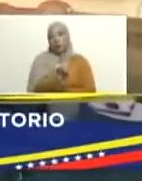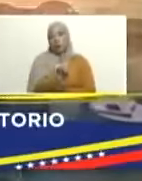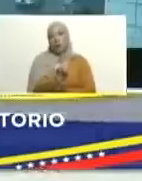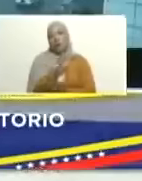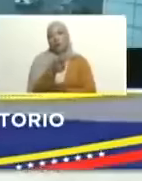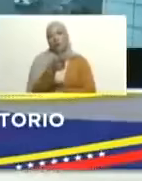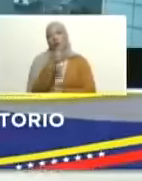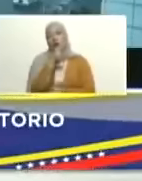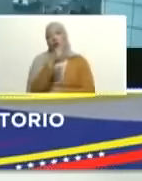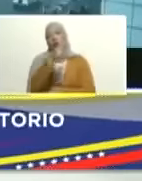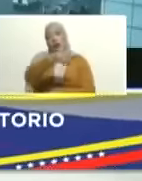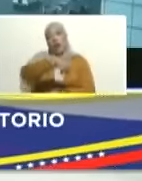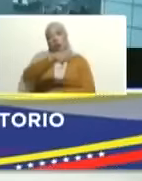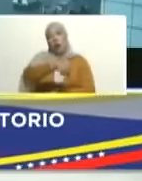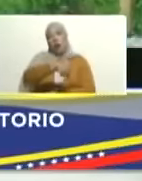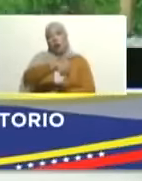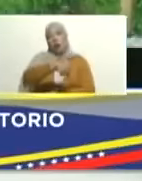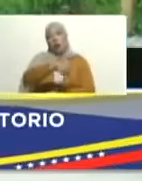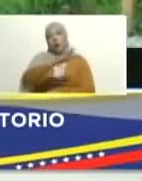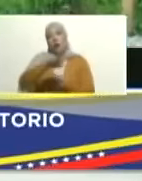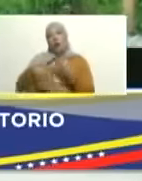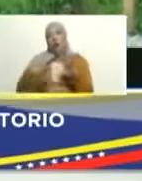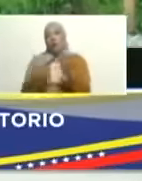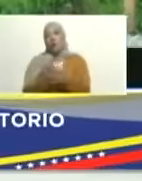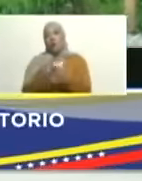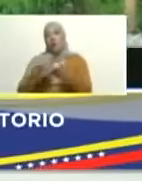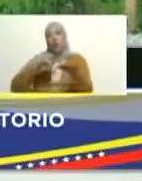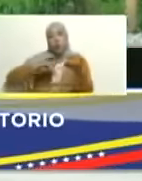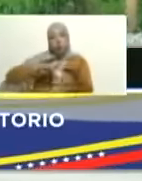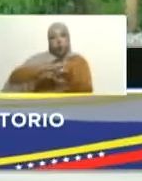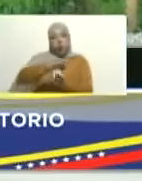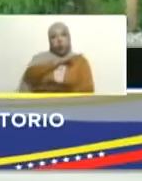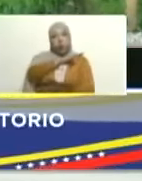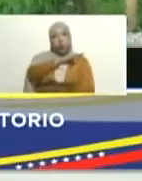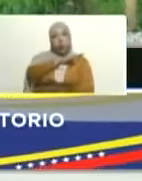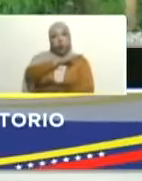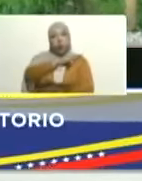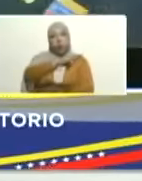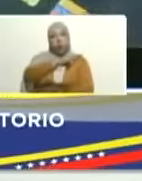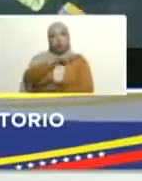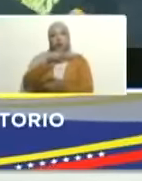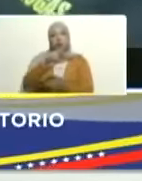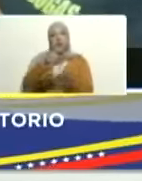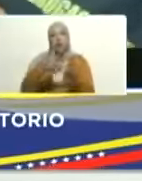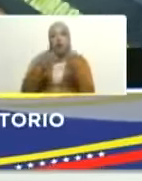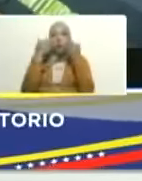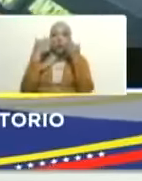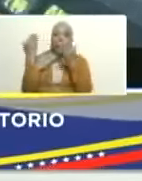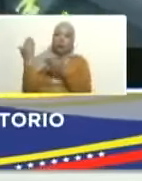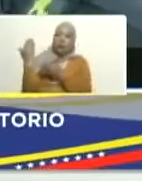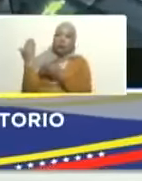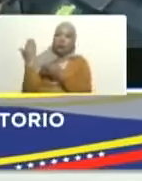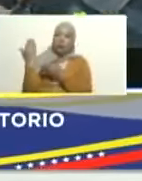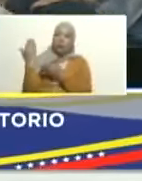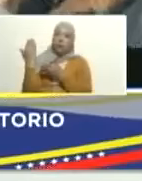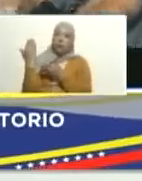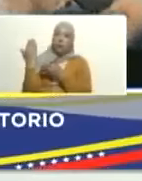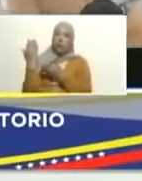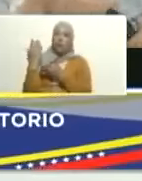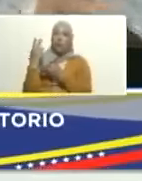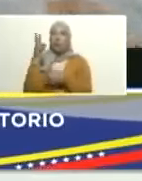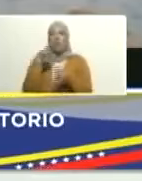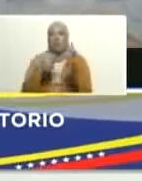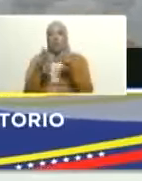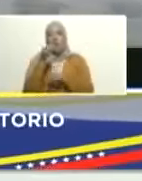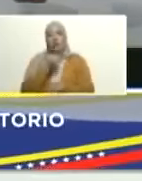Fue noticia hoy la llegada del vuelo. Ahí están los muchachos que han pasado,